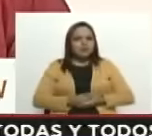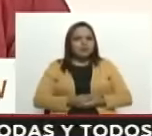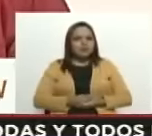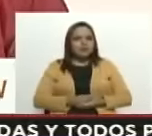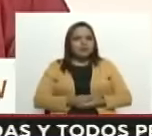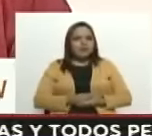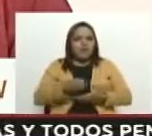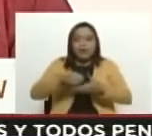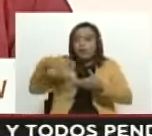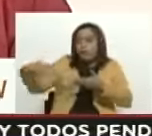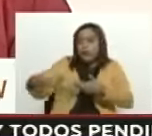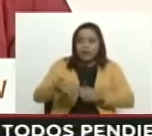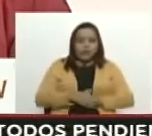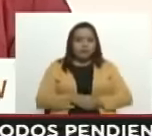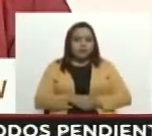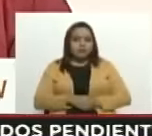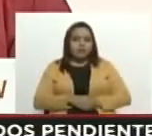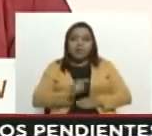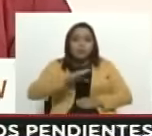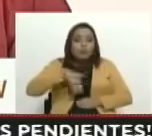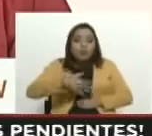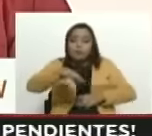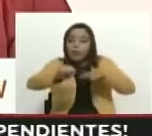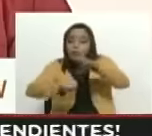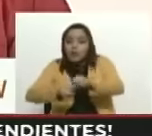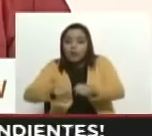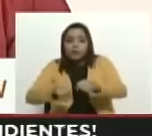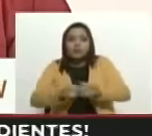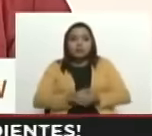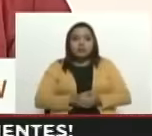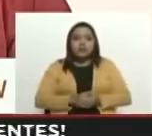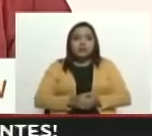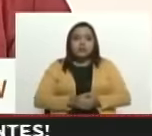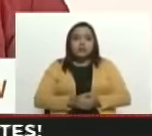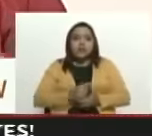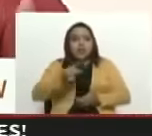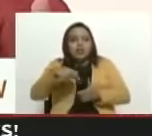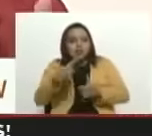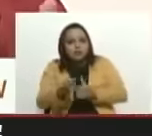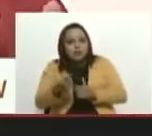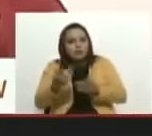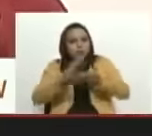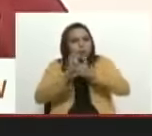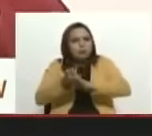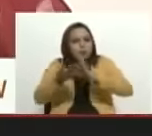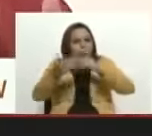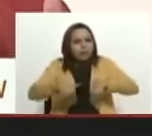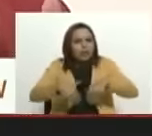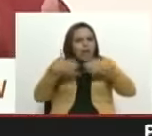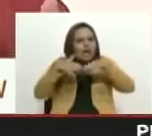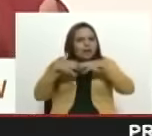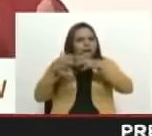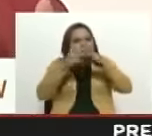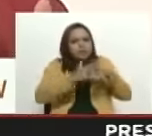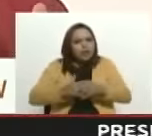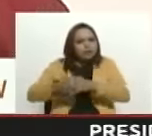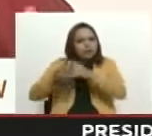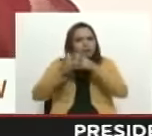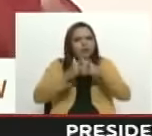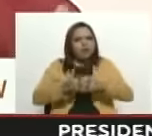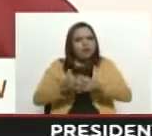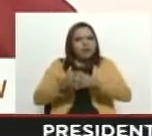afuera no podemos comprar más repuestos. Se vino abajo la producción. Las empresas norteamericanas